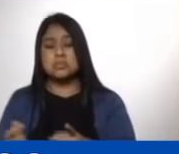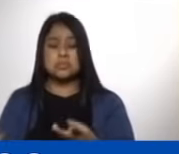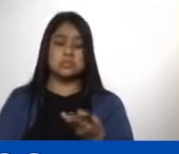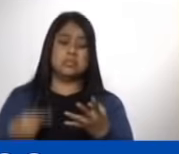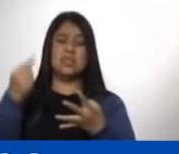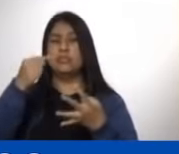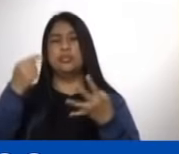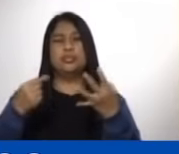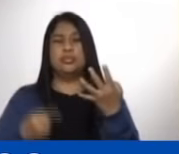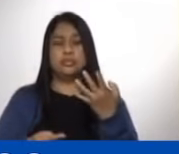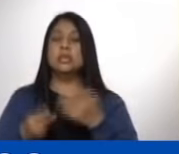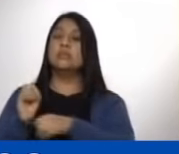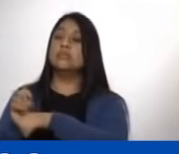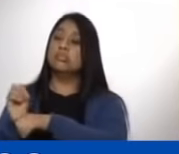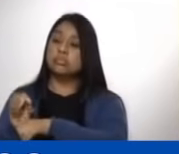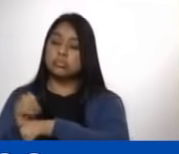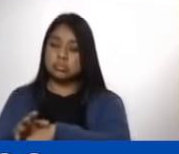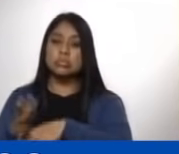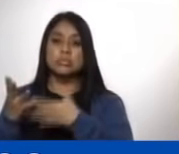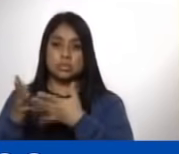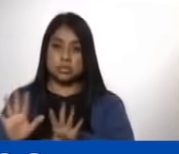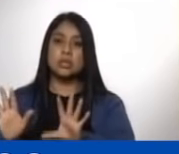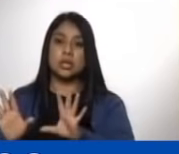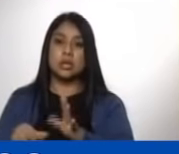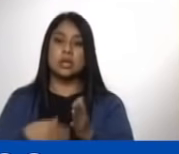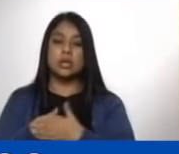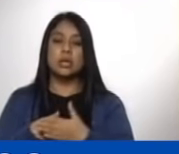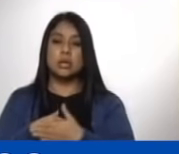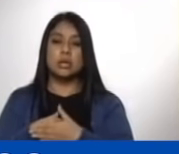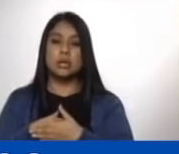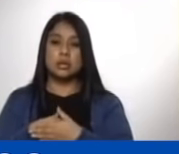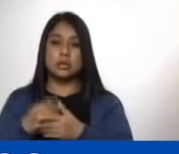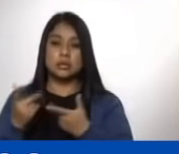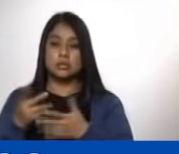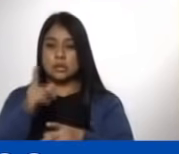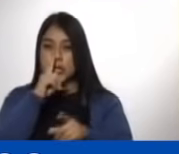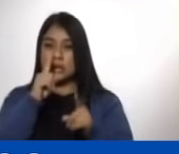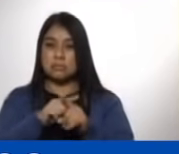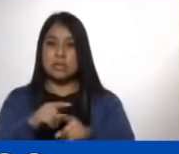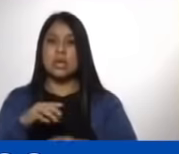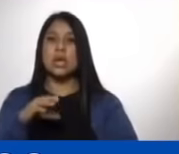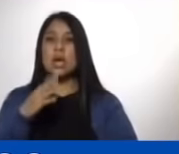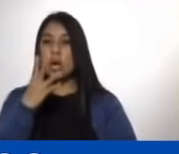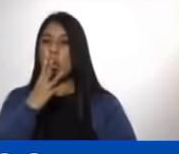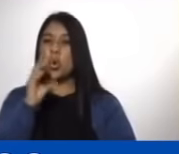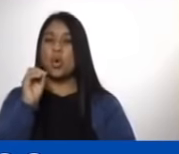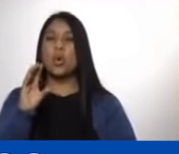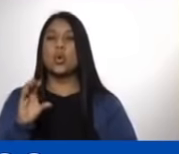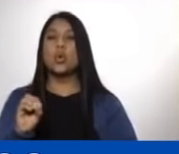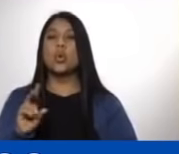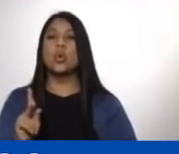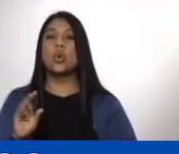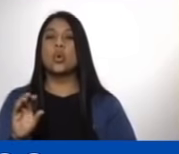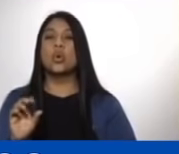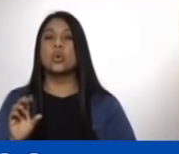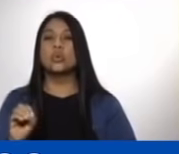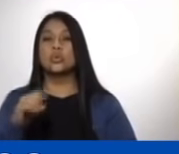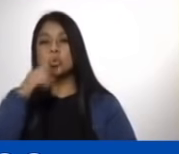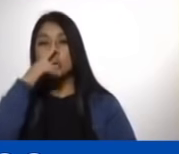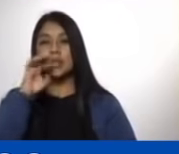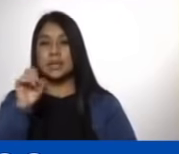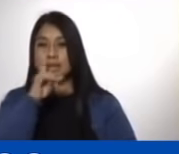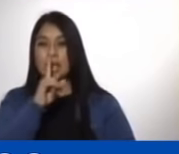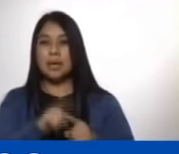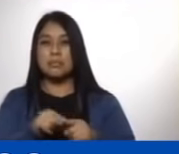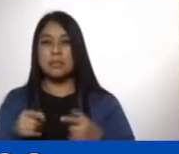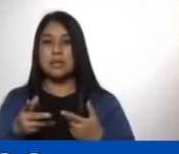también en los peligros que tienen los coyotes por ser considerados prácticamente un crimen